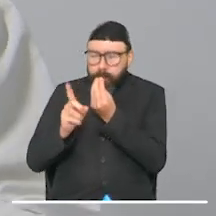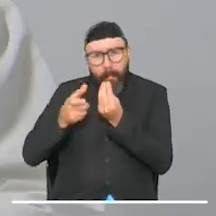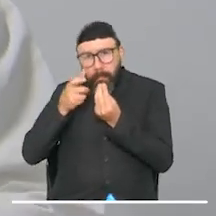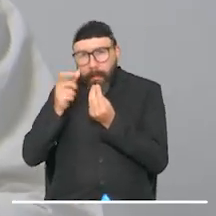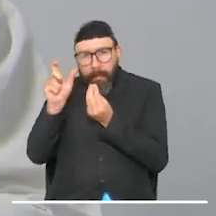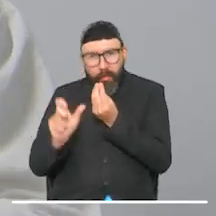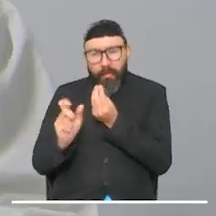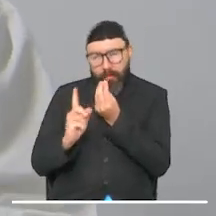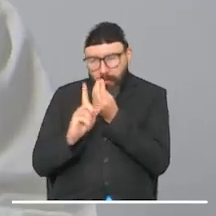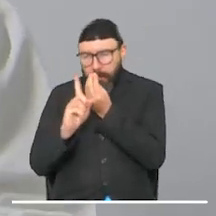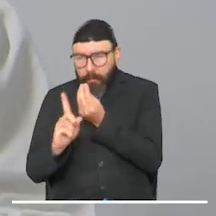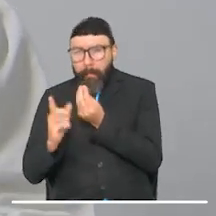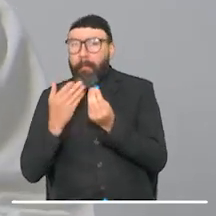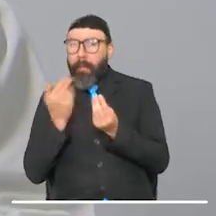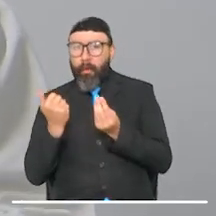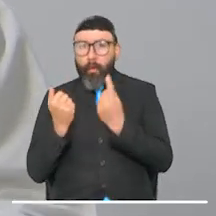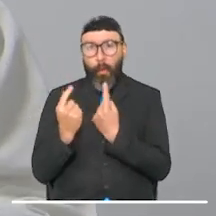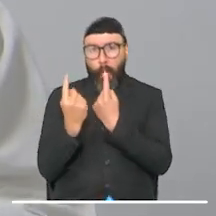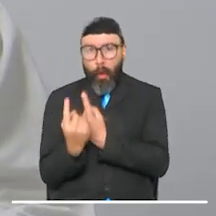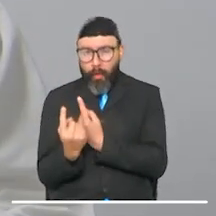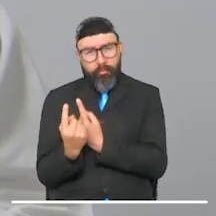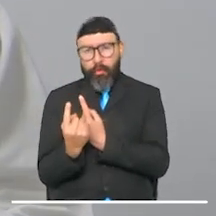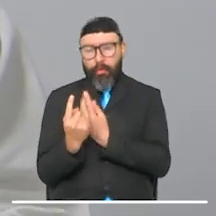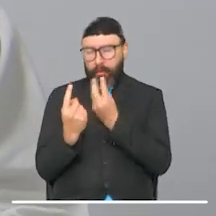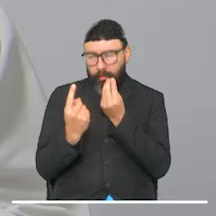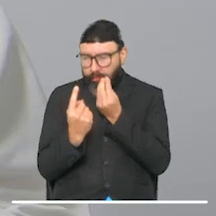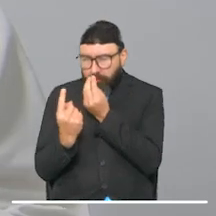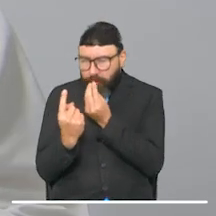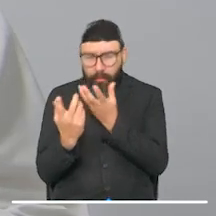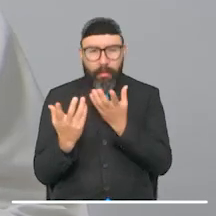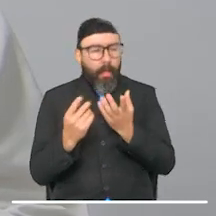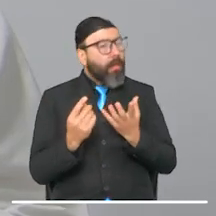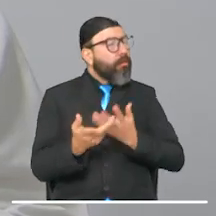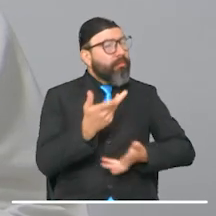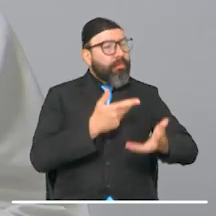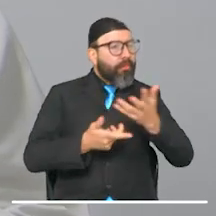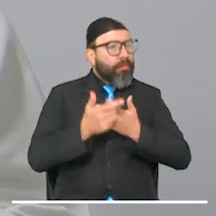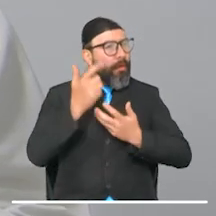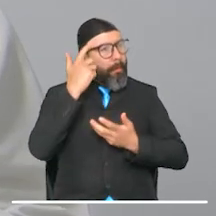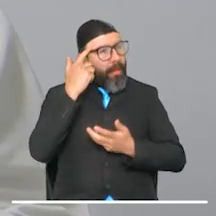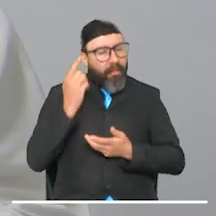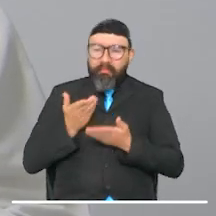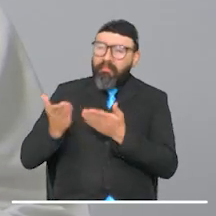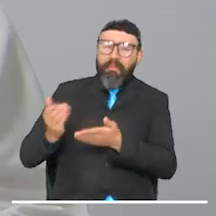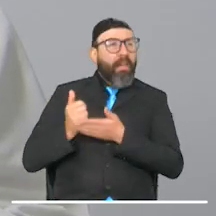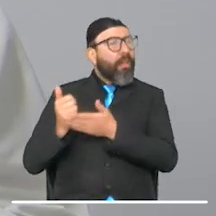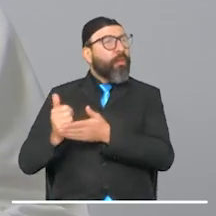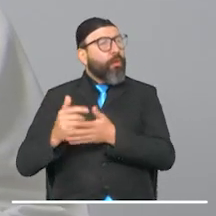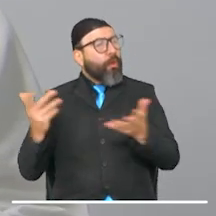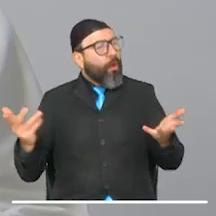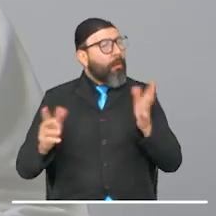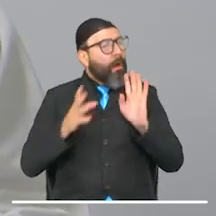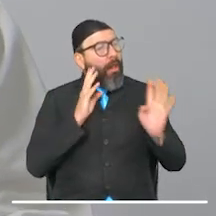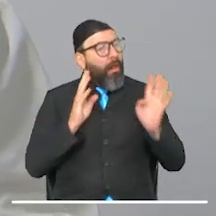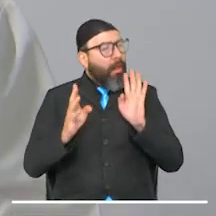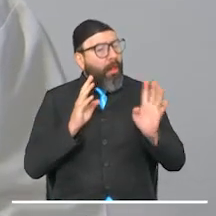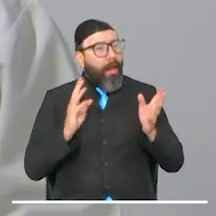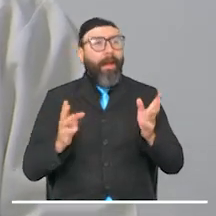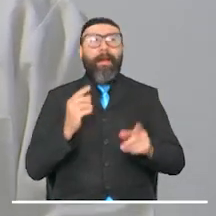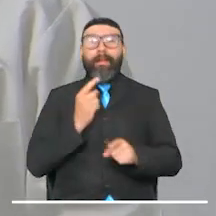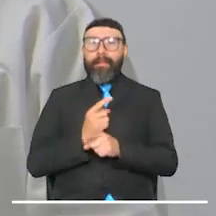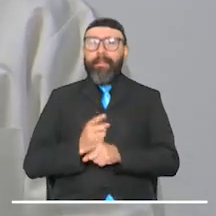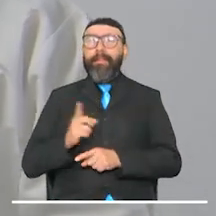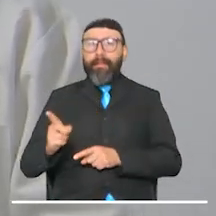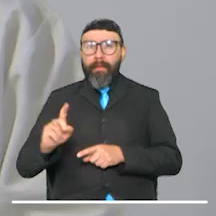poder recibir conceptos terapéuticos opiniones y críticas Esa es la práctica médica que